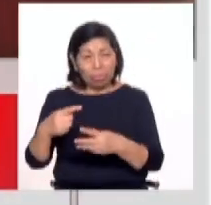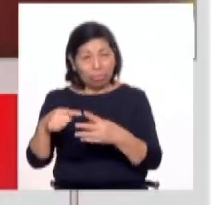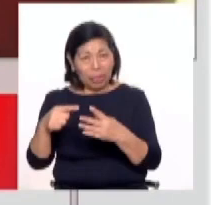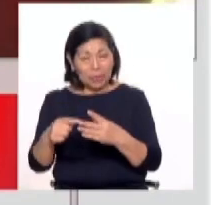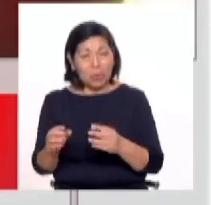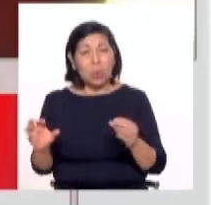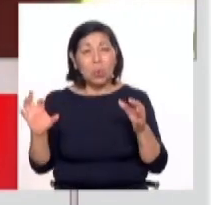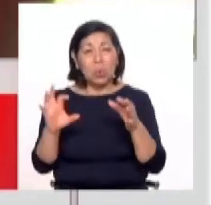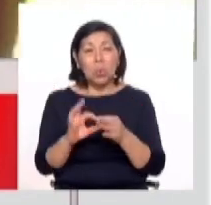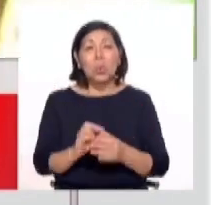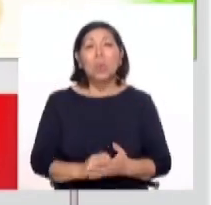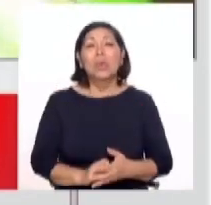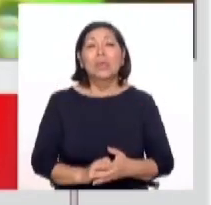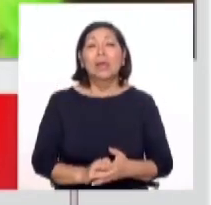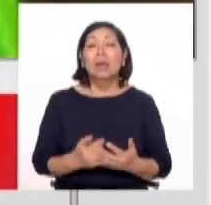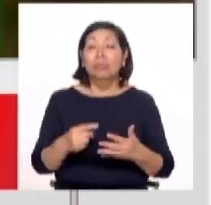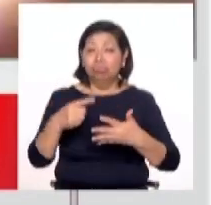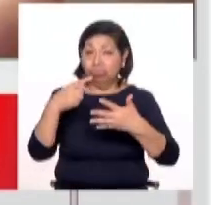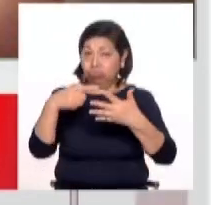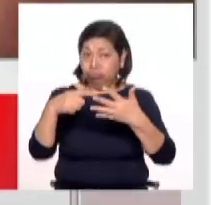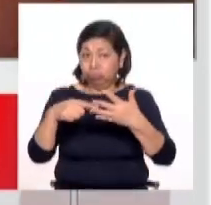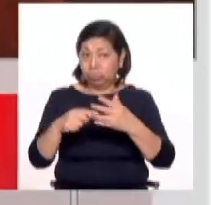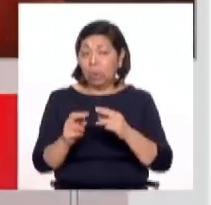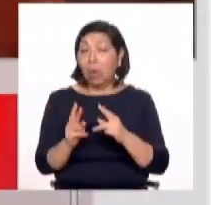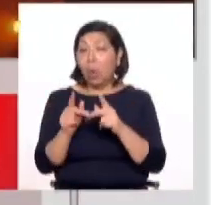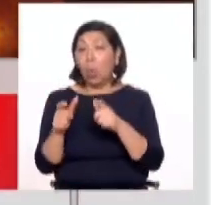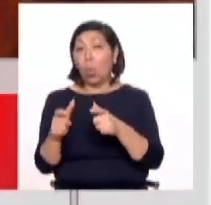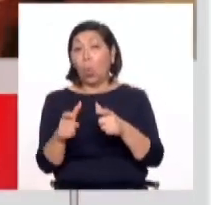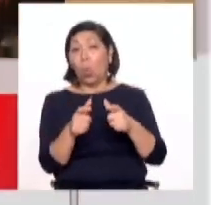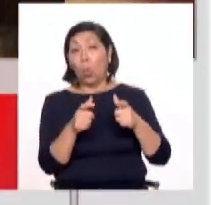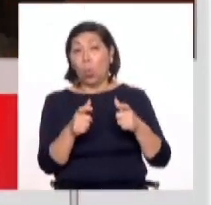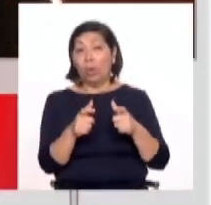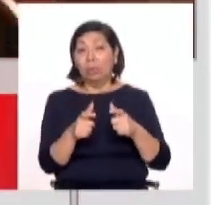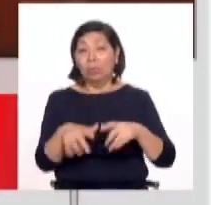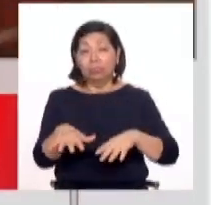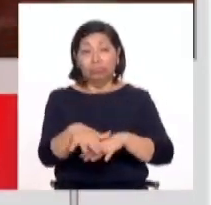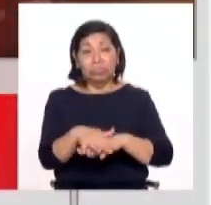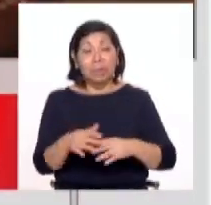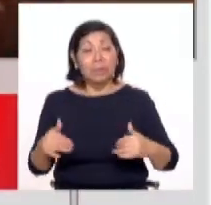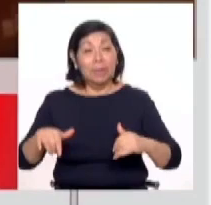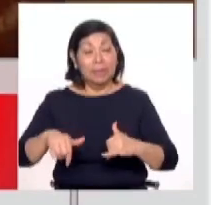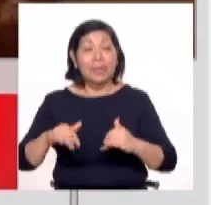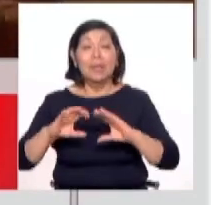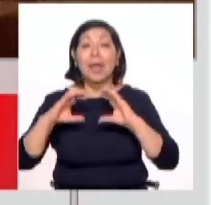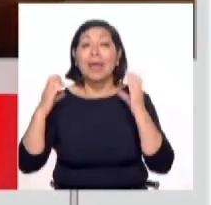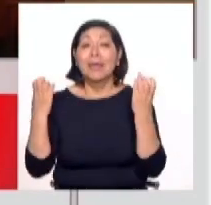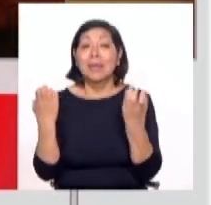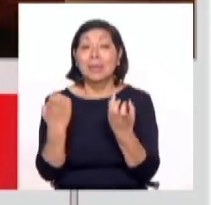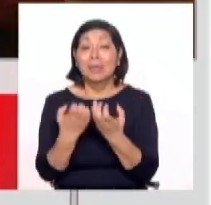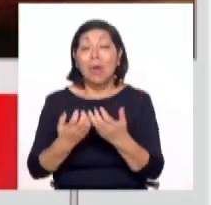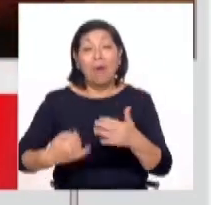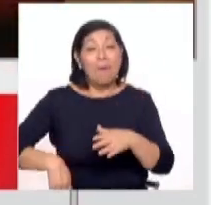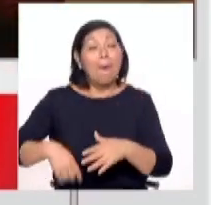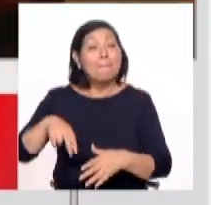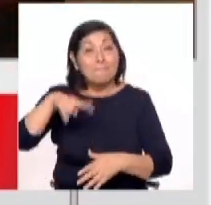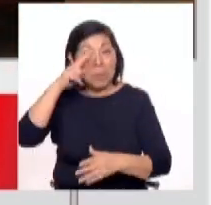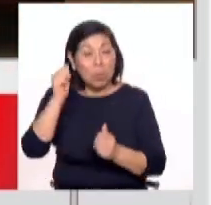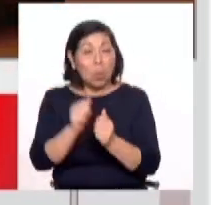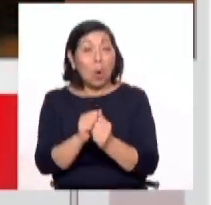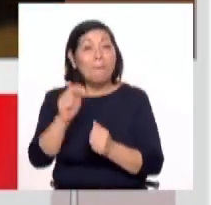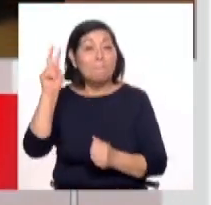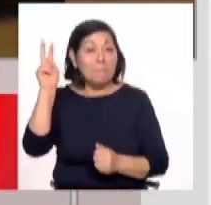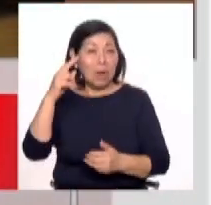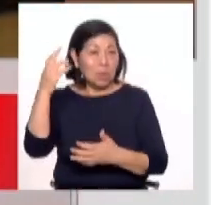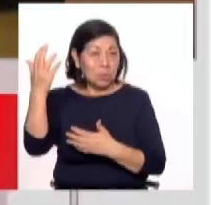emergencia y el escuadrón verde. Estas unidades van a resguardar este plan de operaciones para este partido entre Perú y